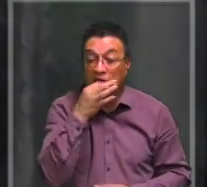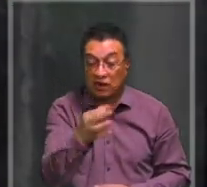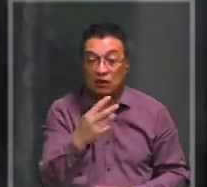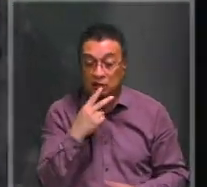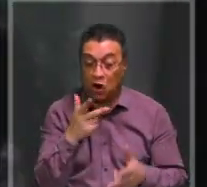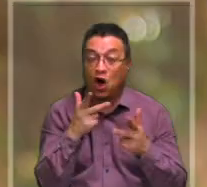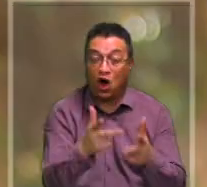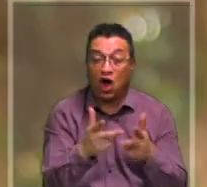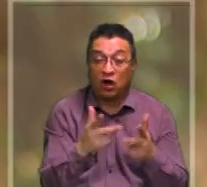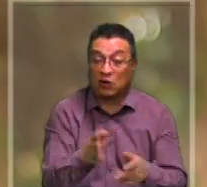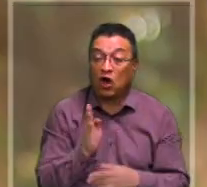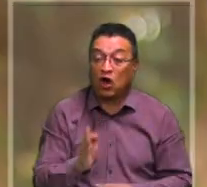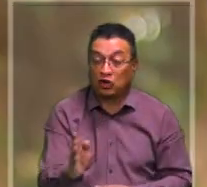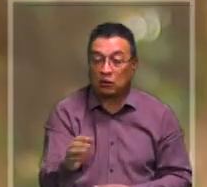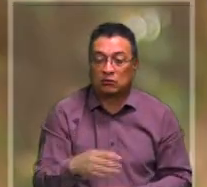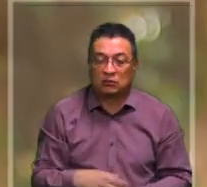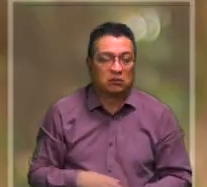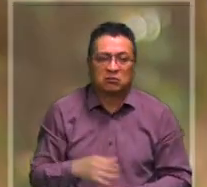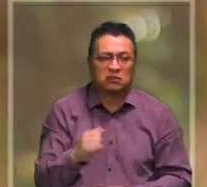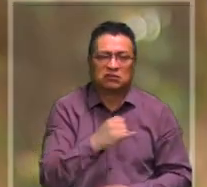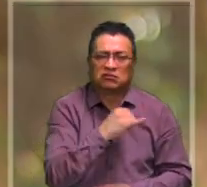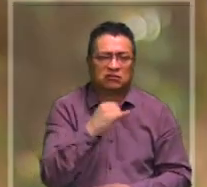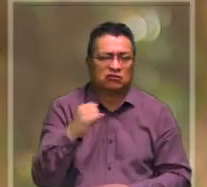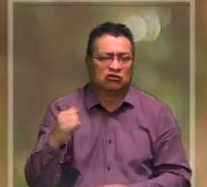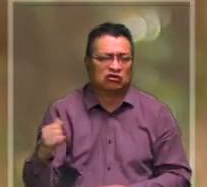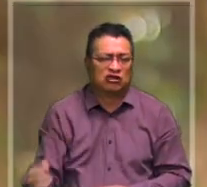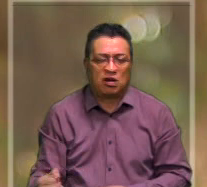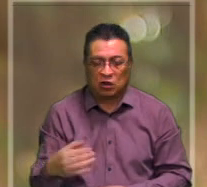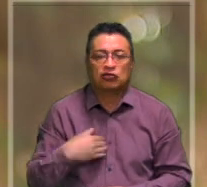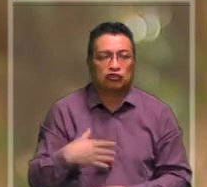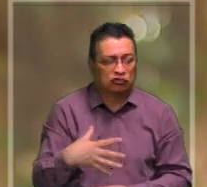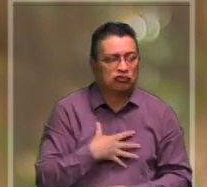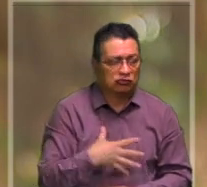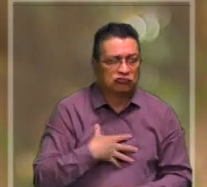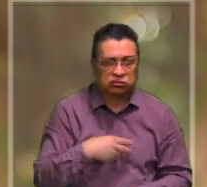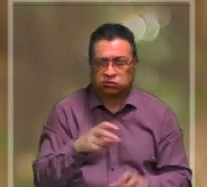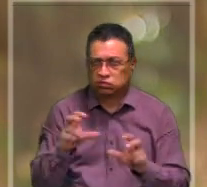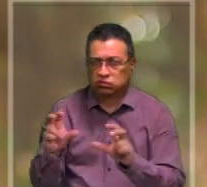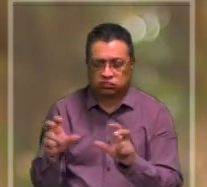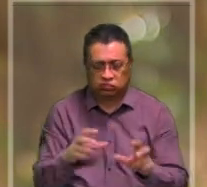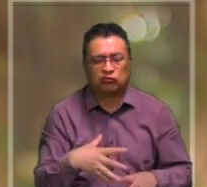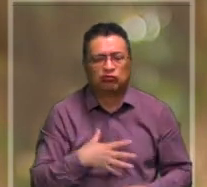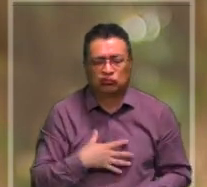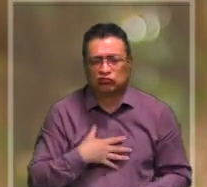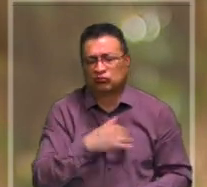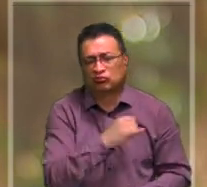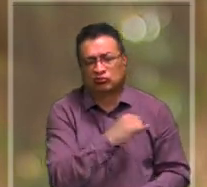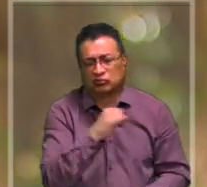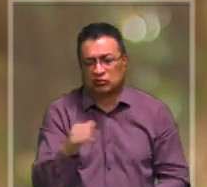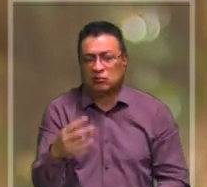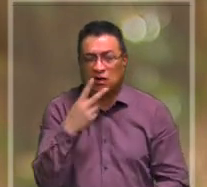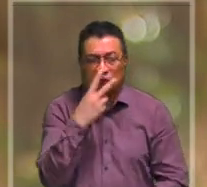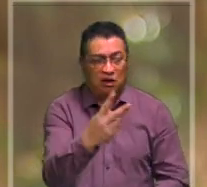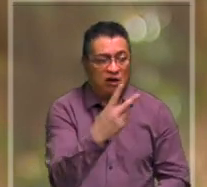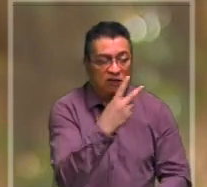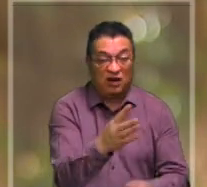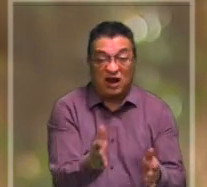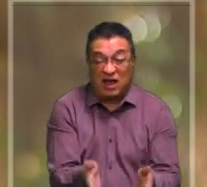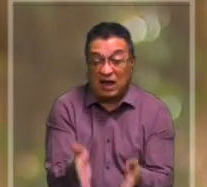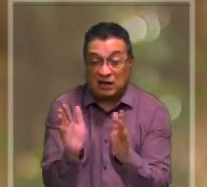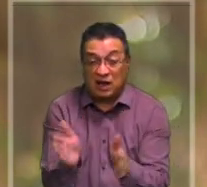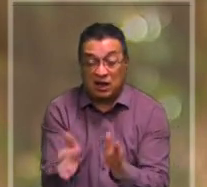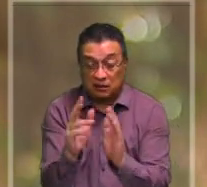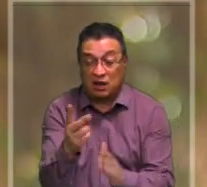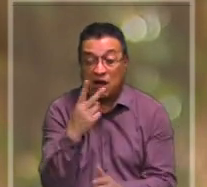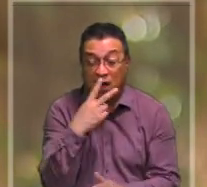siguen permanentemente tengo temor tengo miedo veo en las calles a veces